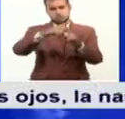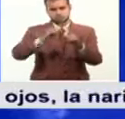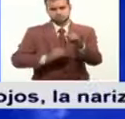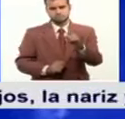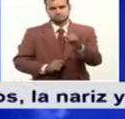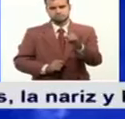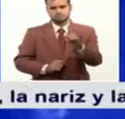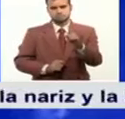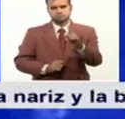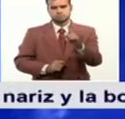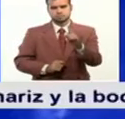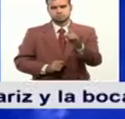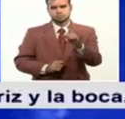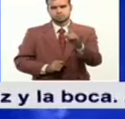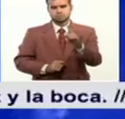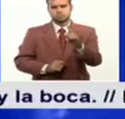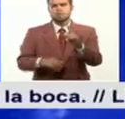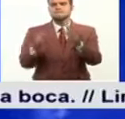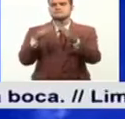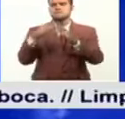en el municipio de Los Araos.